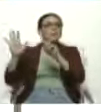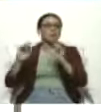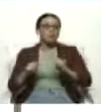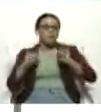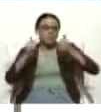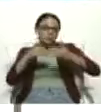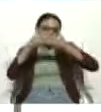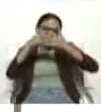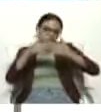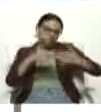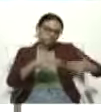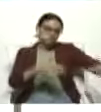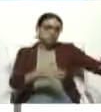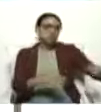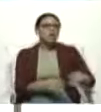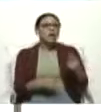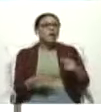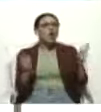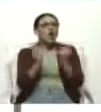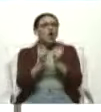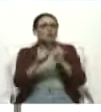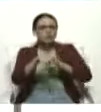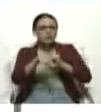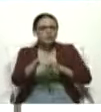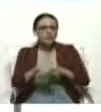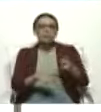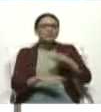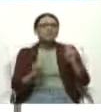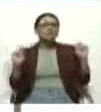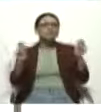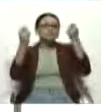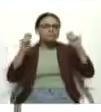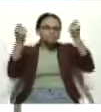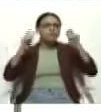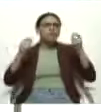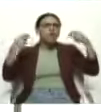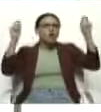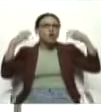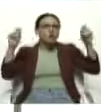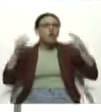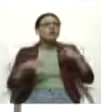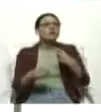ya que con este corto tiempo hemos logrado la atención integral de más de